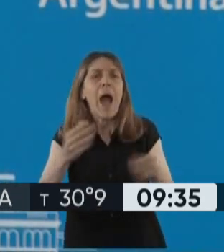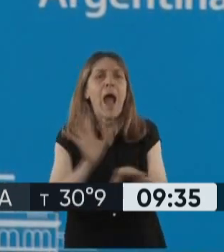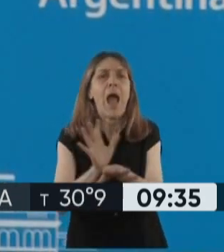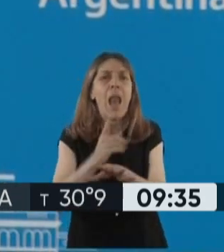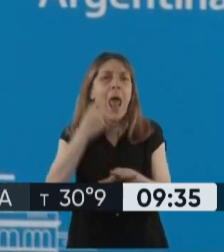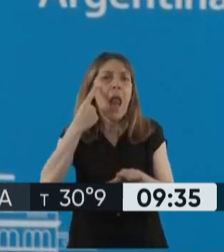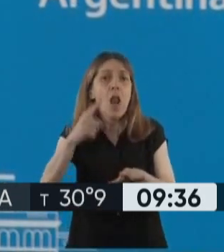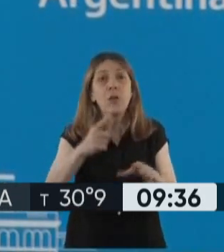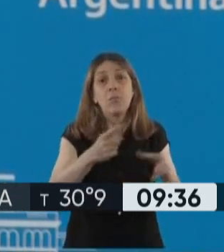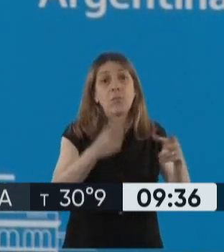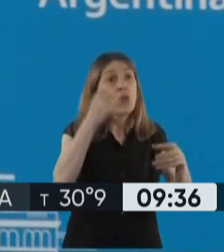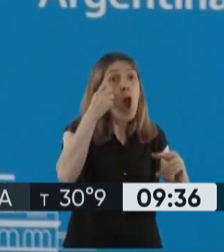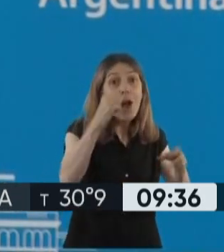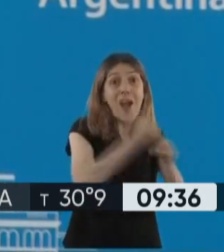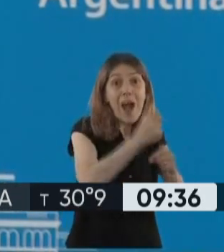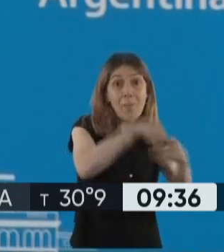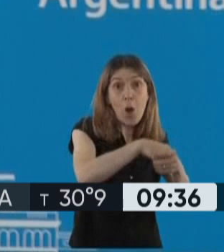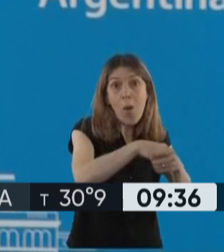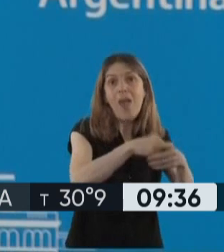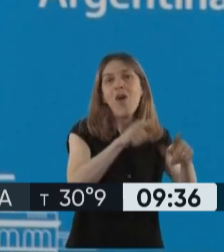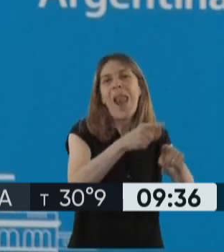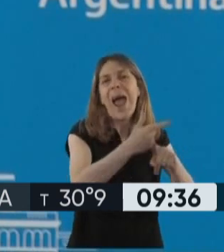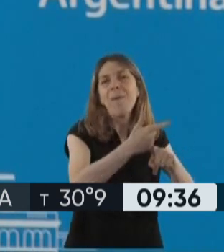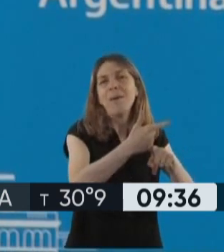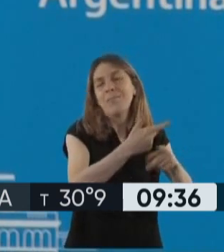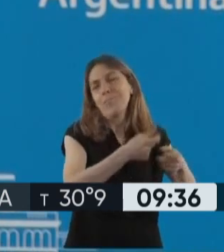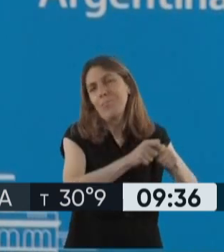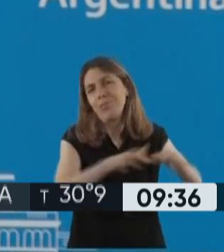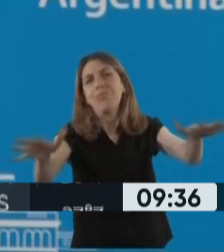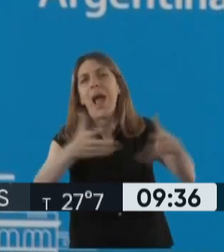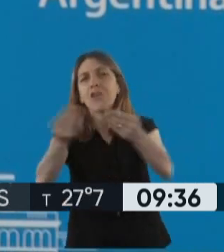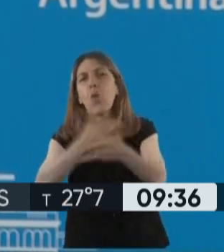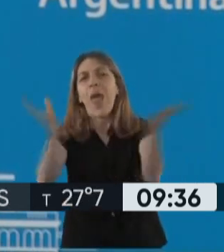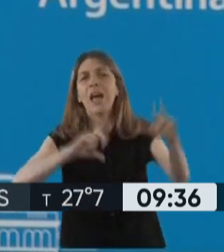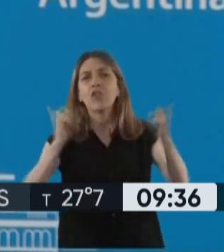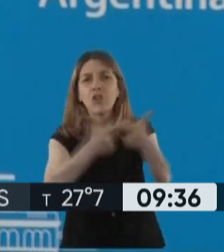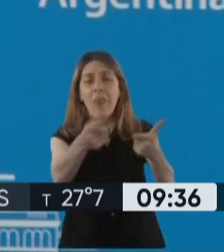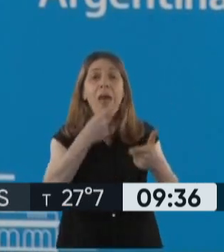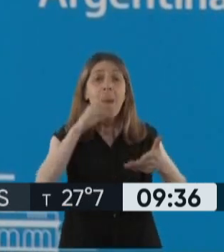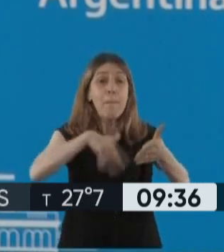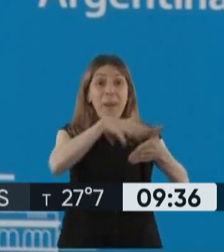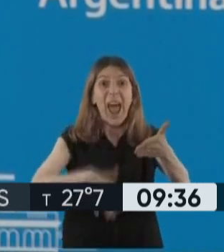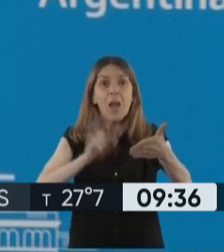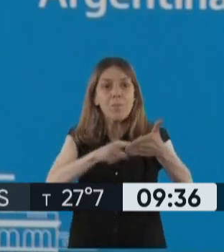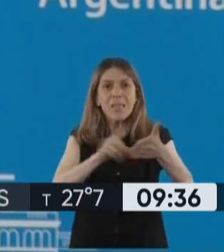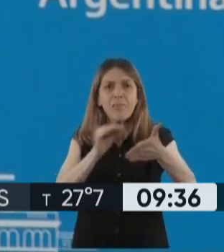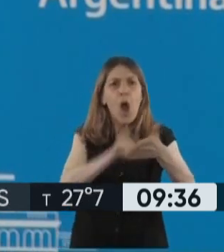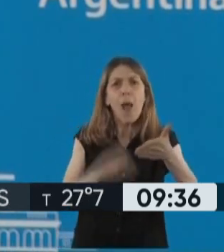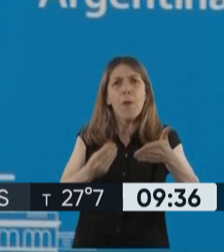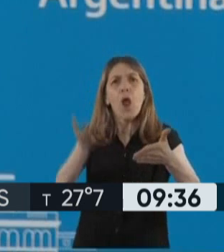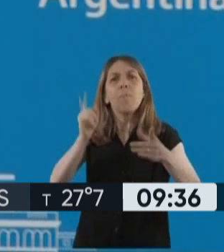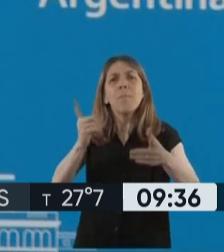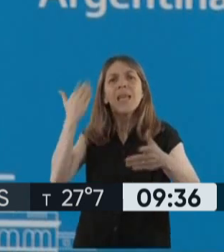exitosamente del Congreso y tenga el aval de la mayor parte de la sociedad. Ese plan incluye las conversaciones que el ministro Guzmán está llevando adelante